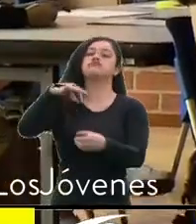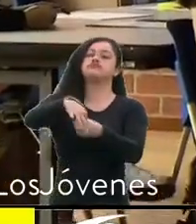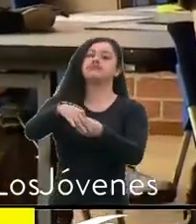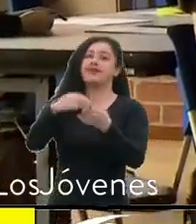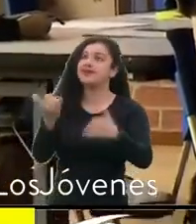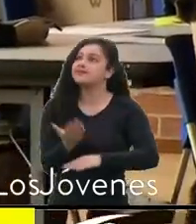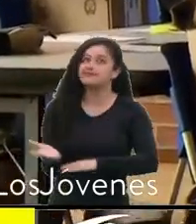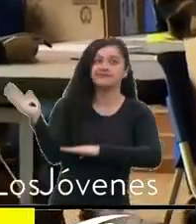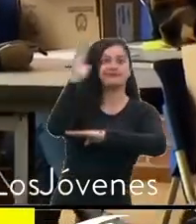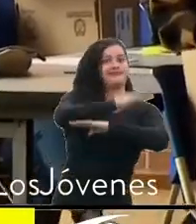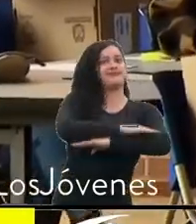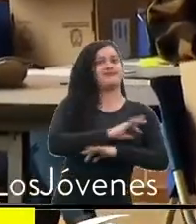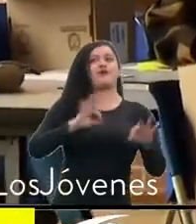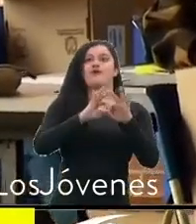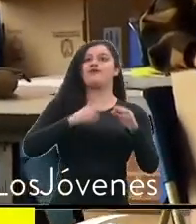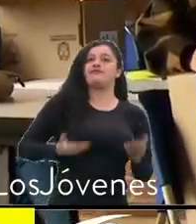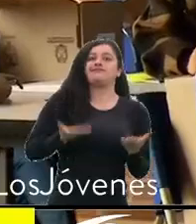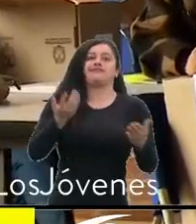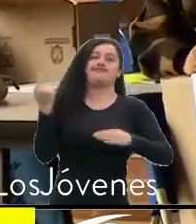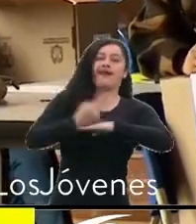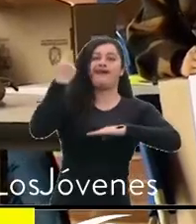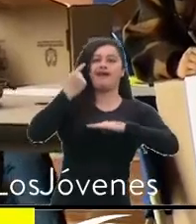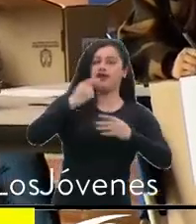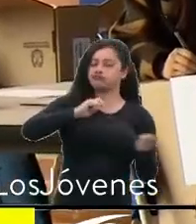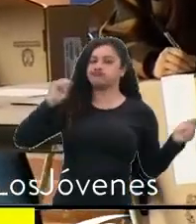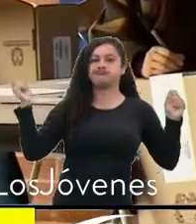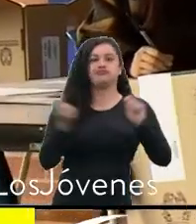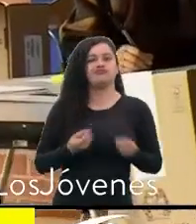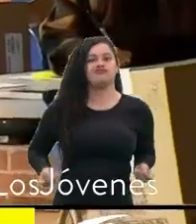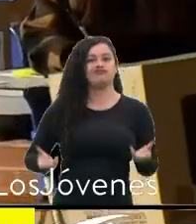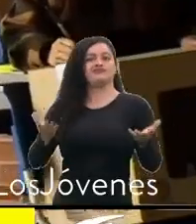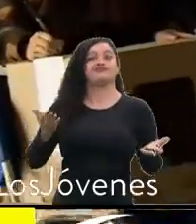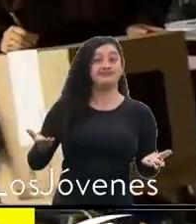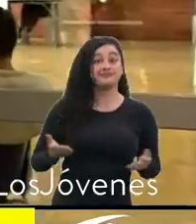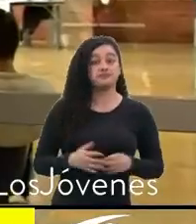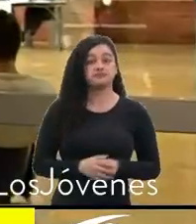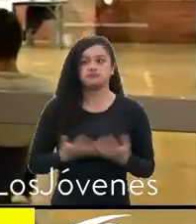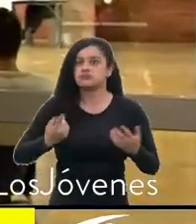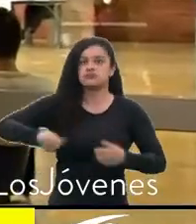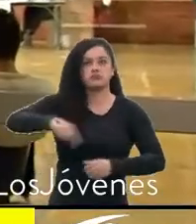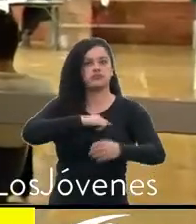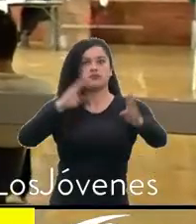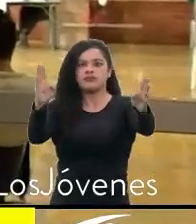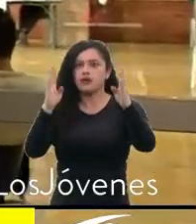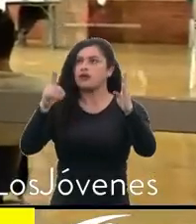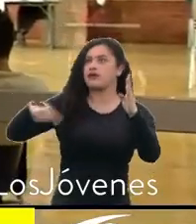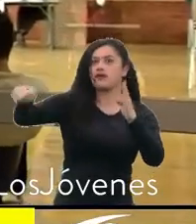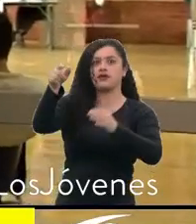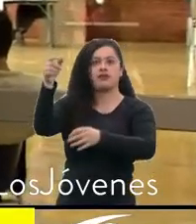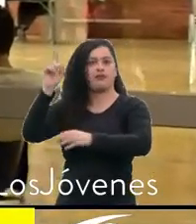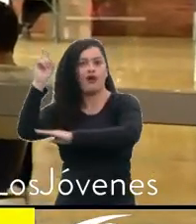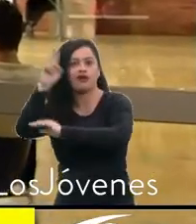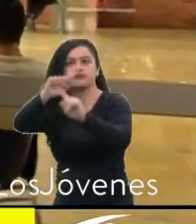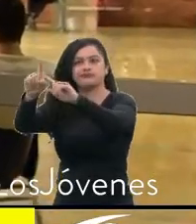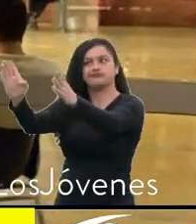país. Que nos tienen en cuenta, y eso es importante, porque